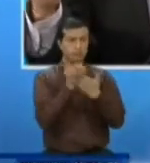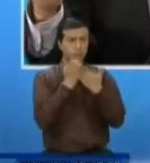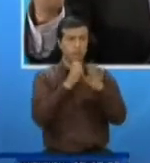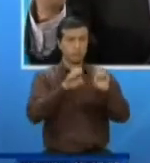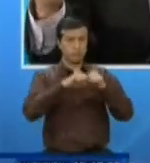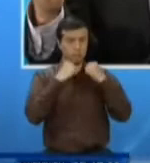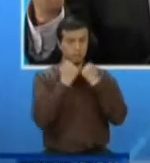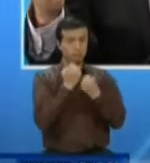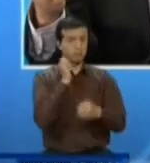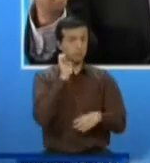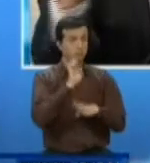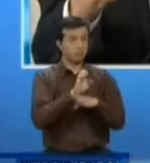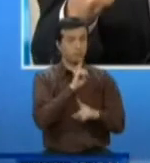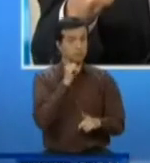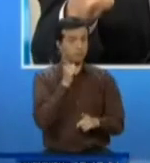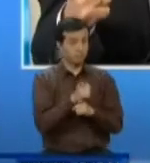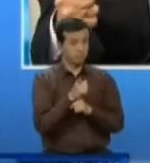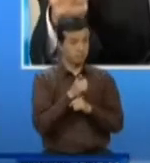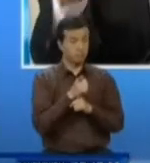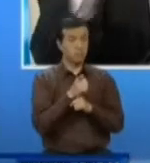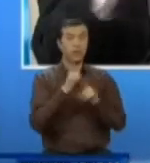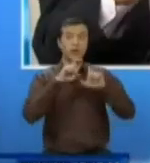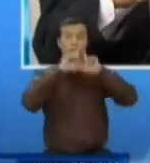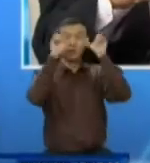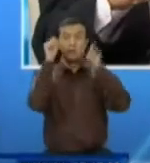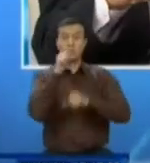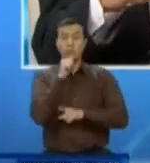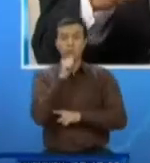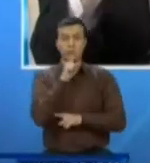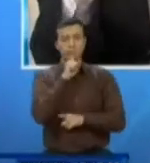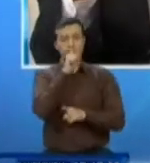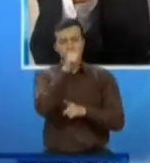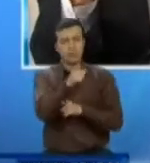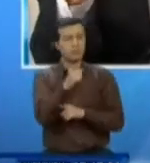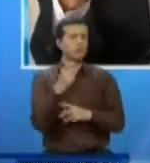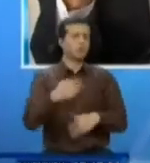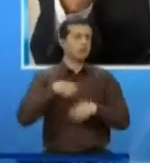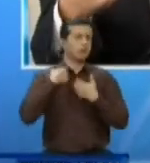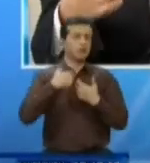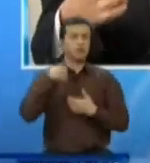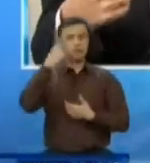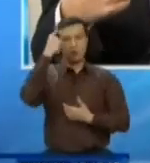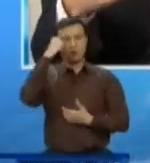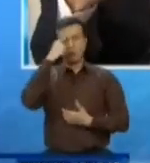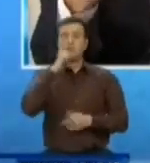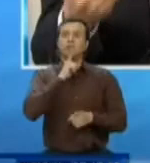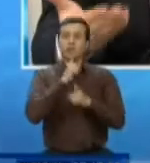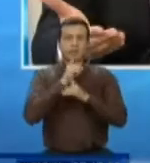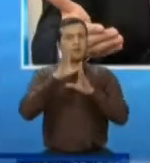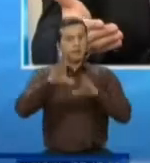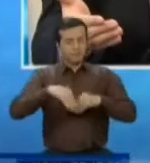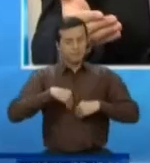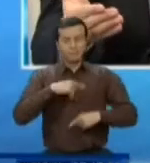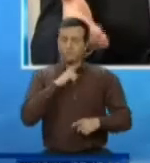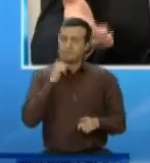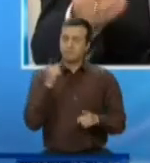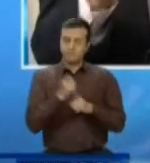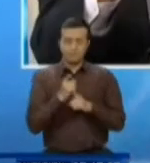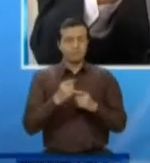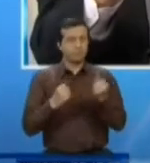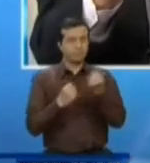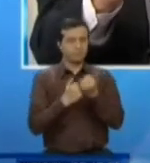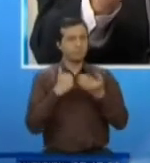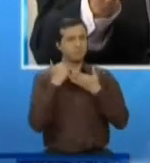un tema que el sector privado lo ha estado reclamando que el gobierno ha dicho bueno vamos a dar vía